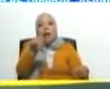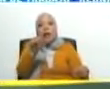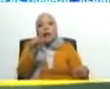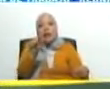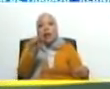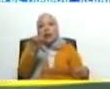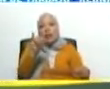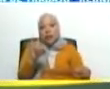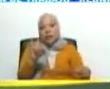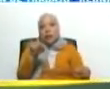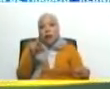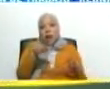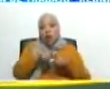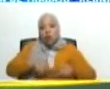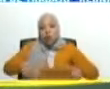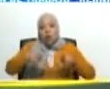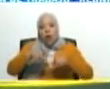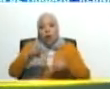Manatí,